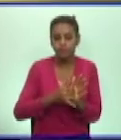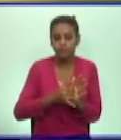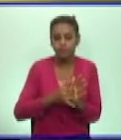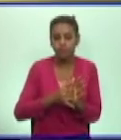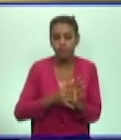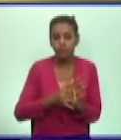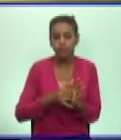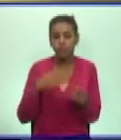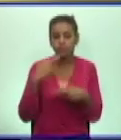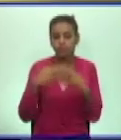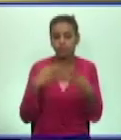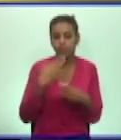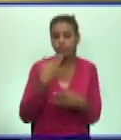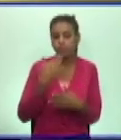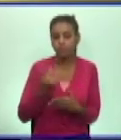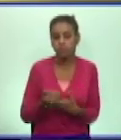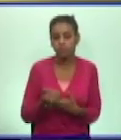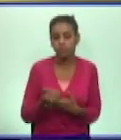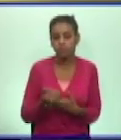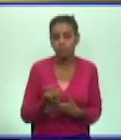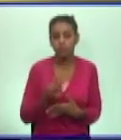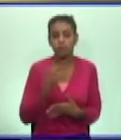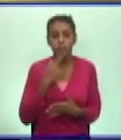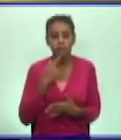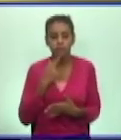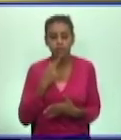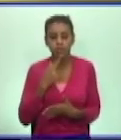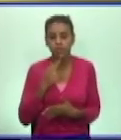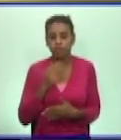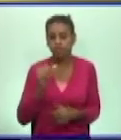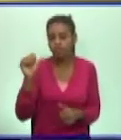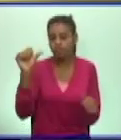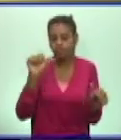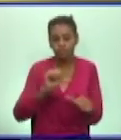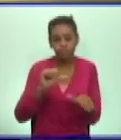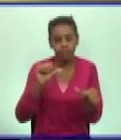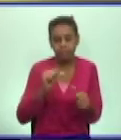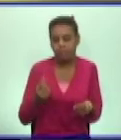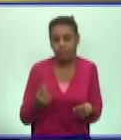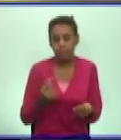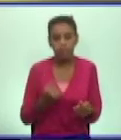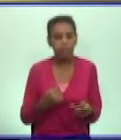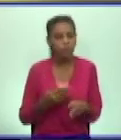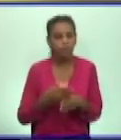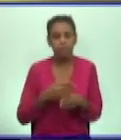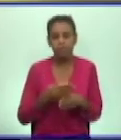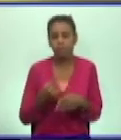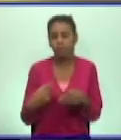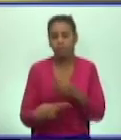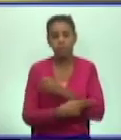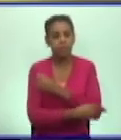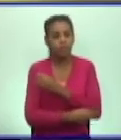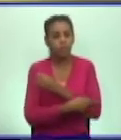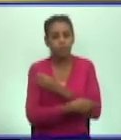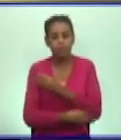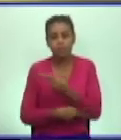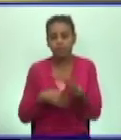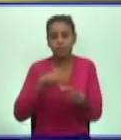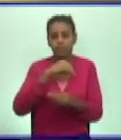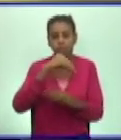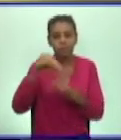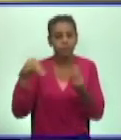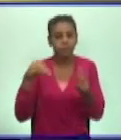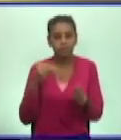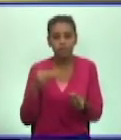positiva, pues el resultado final fue muy negativo, sobre todo para nuestros países de América, porque nos convertimos poco a poco